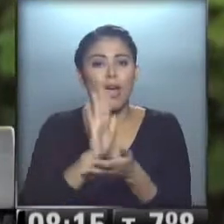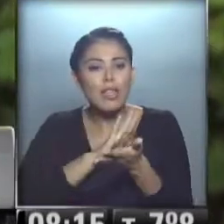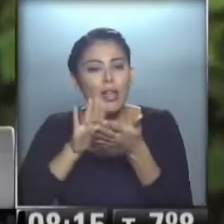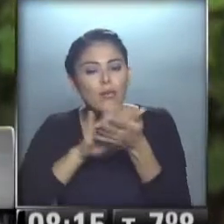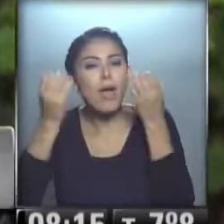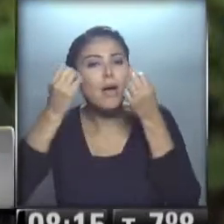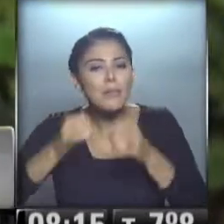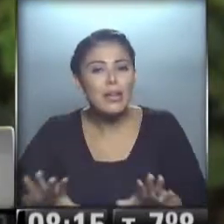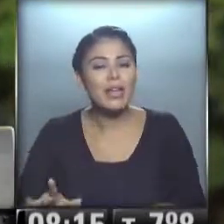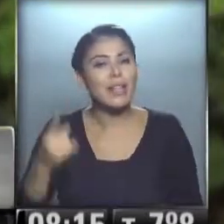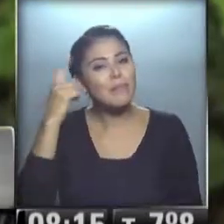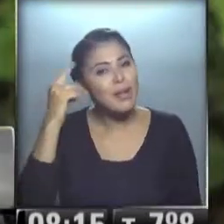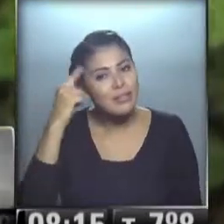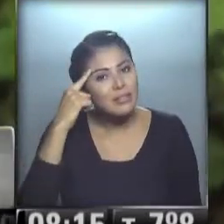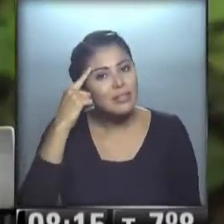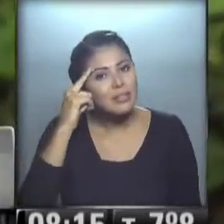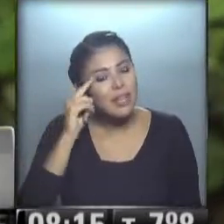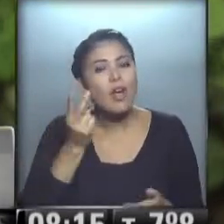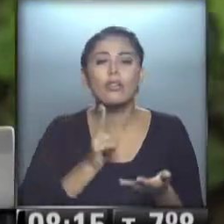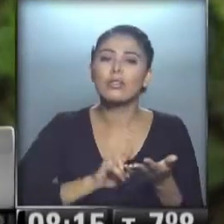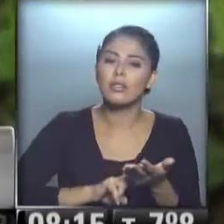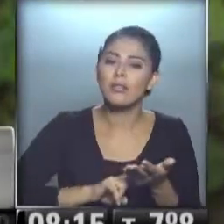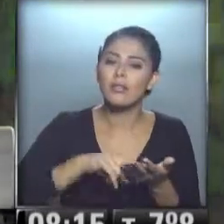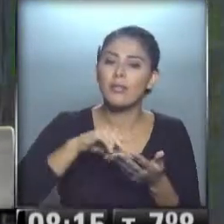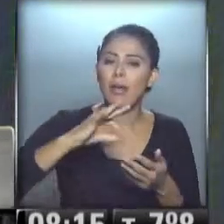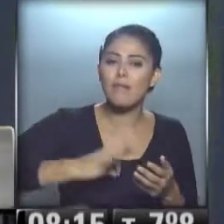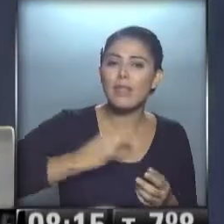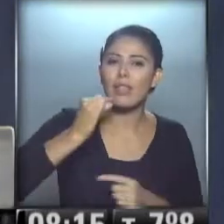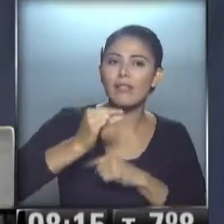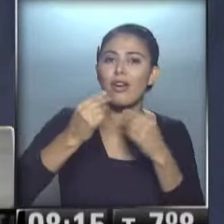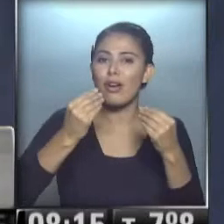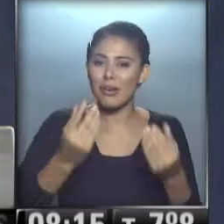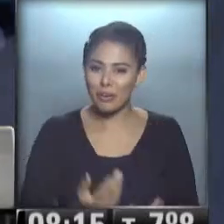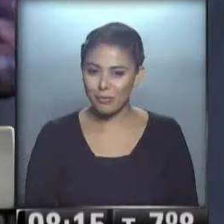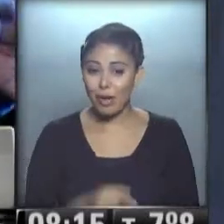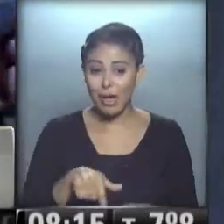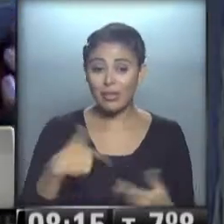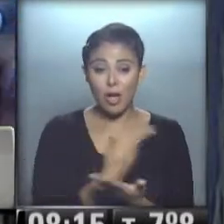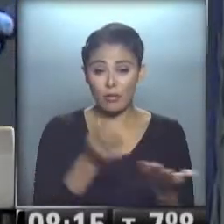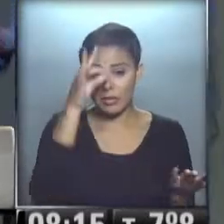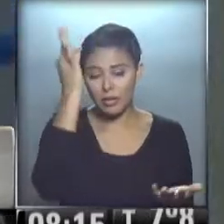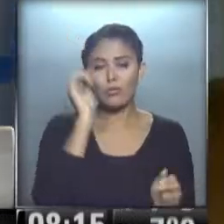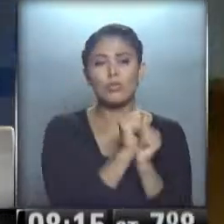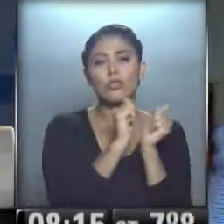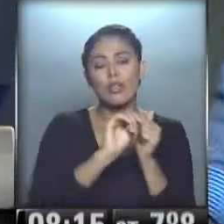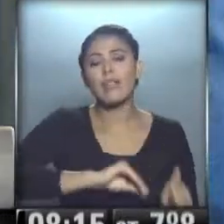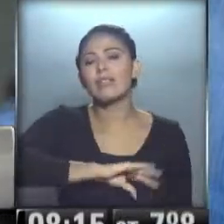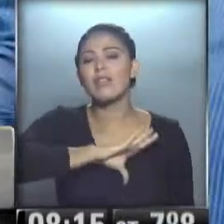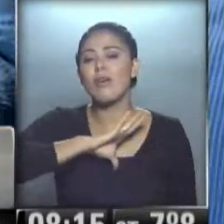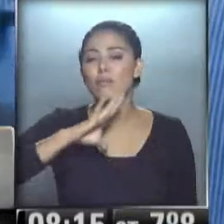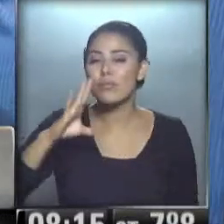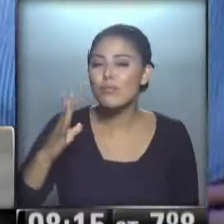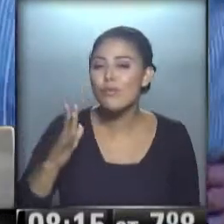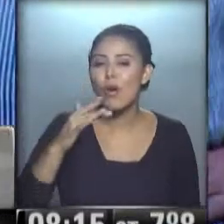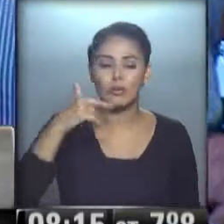es como replantearse la vida a cada instante, digamos. La Nueva Ilusión es una historia de amor al terruño, una historia